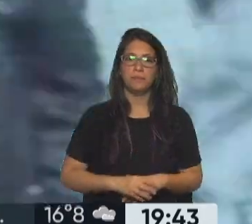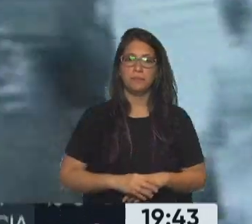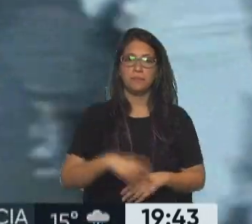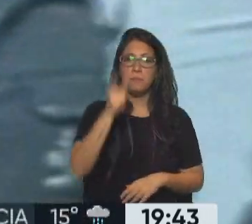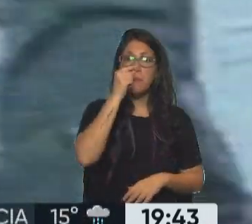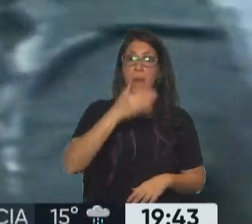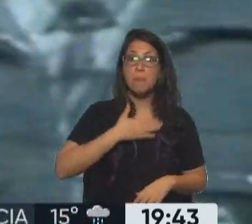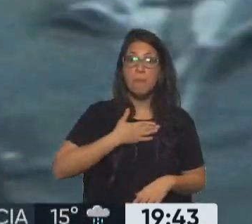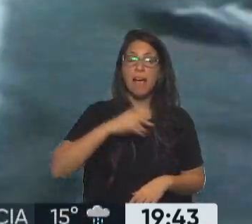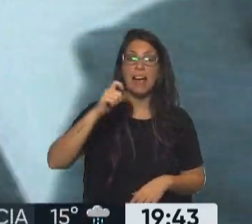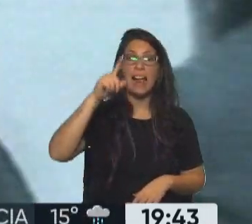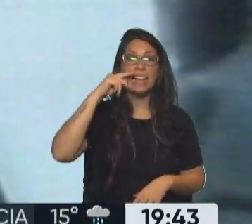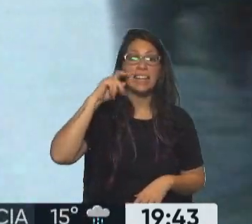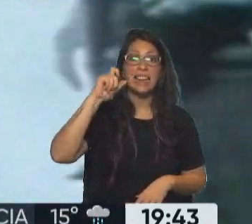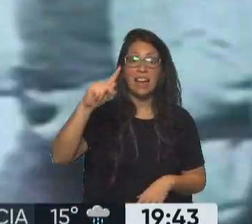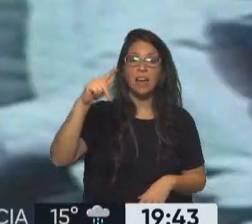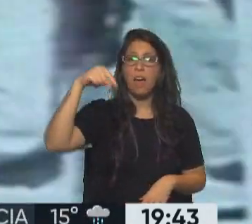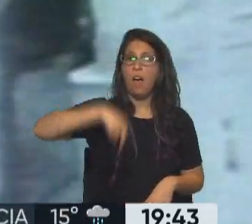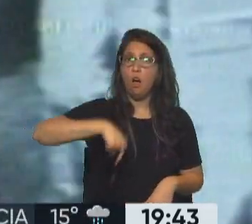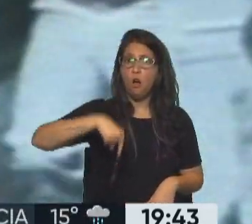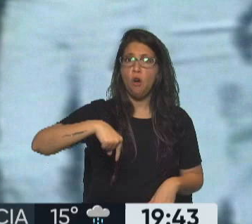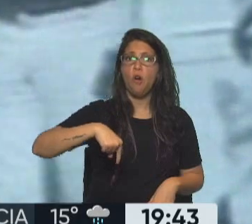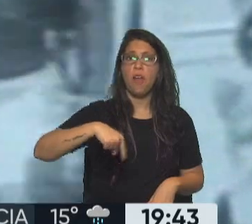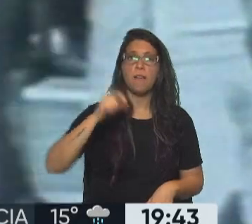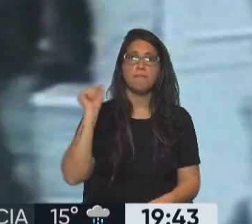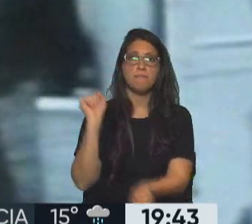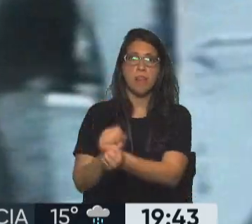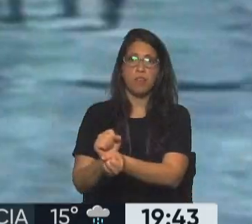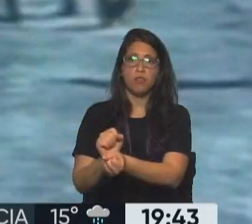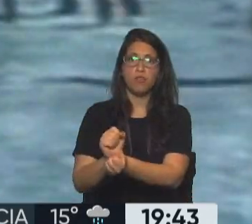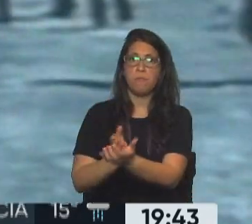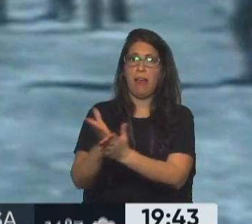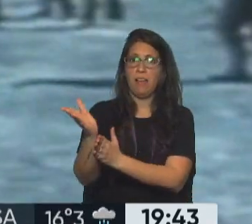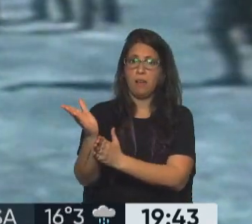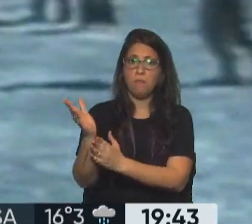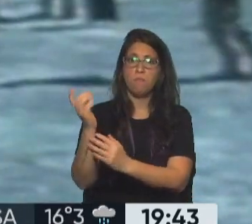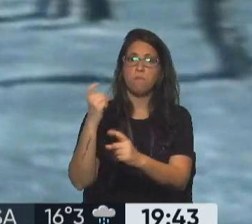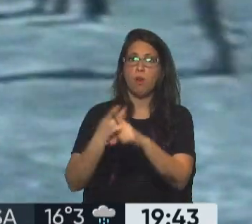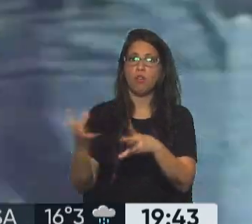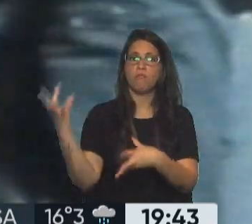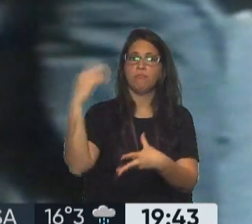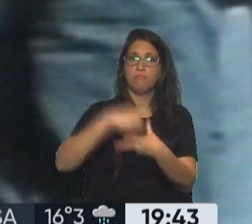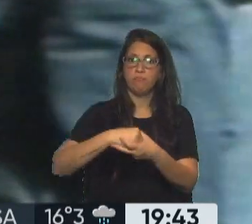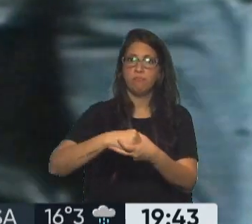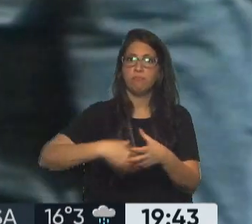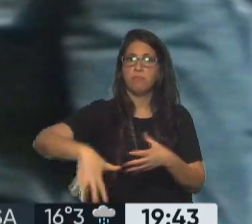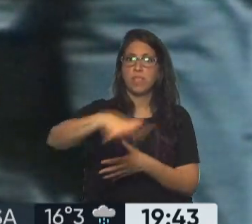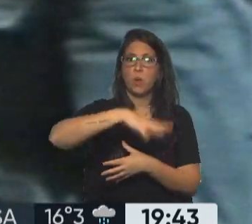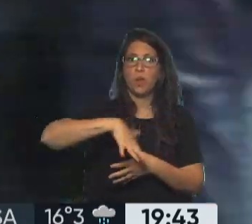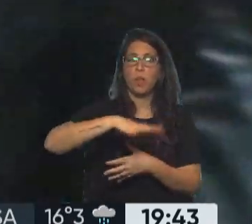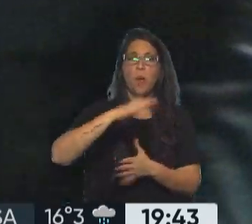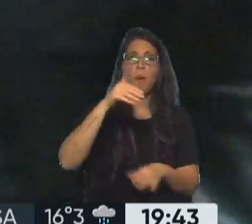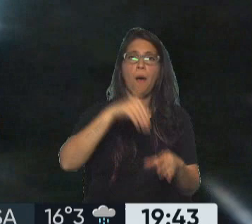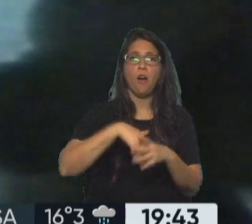es Eduardo Emilio Kalinek, actualmente cumple condena a cadena perpetua por haber participado en el circuito Atlético Banco y el